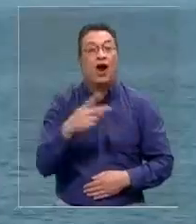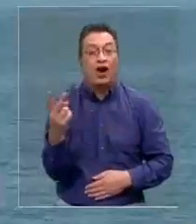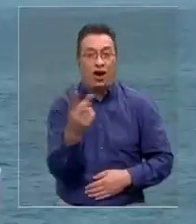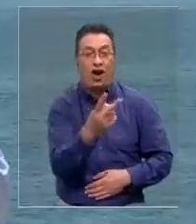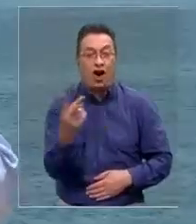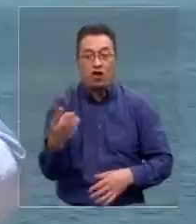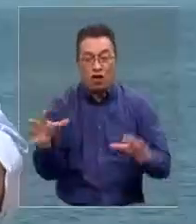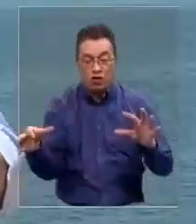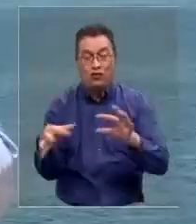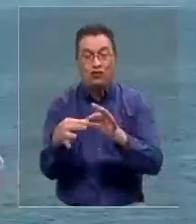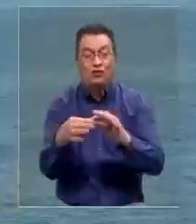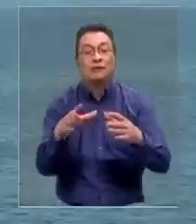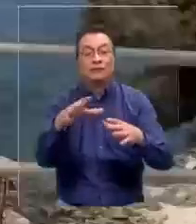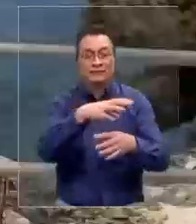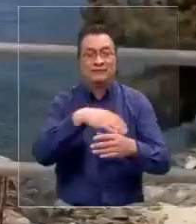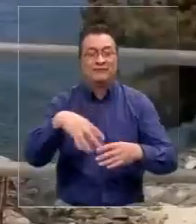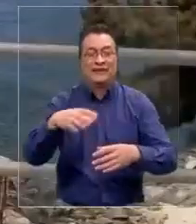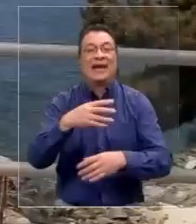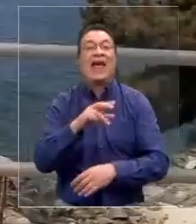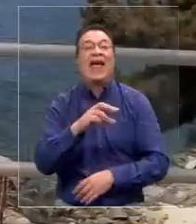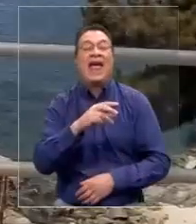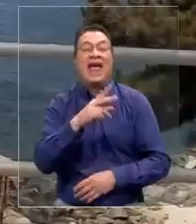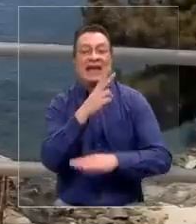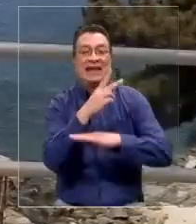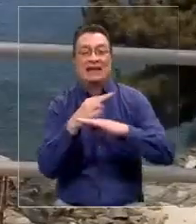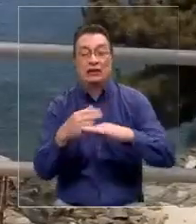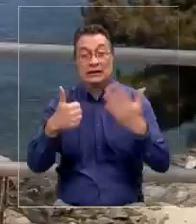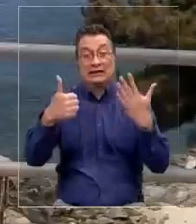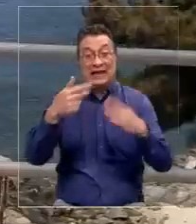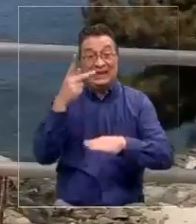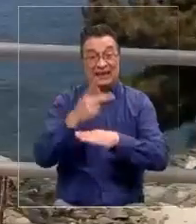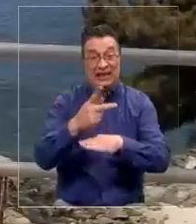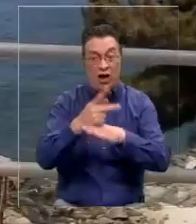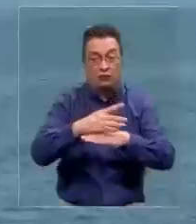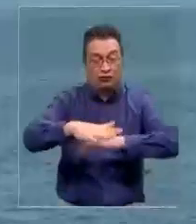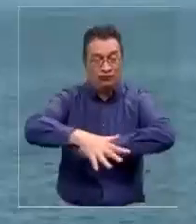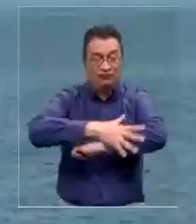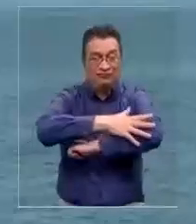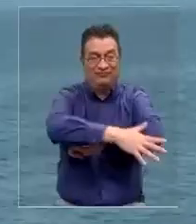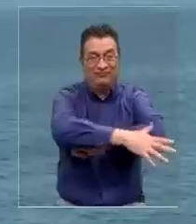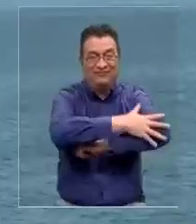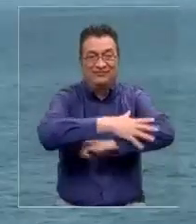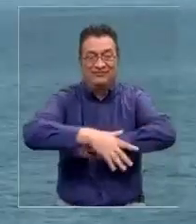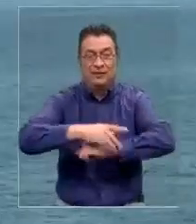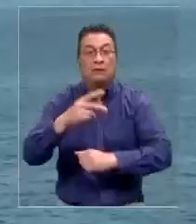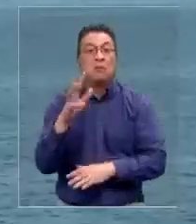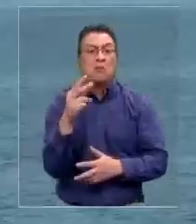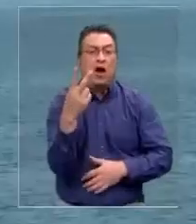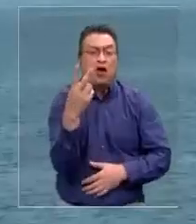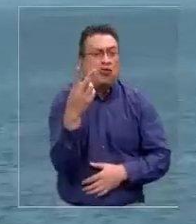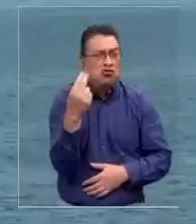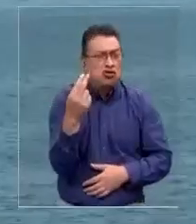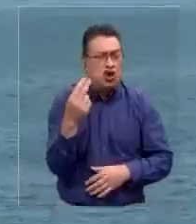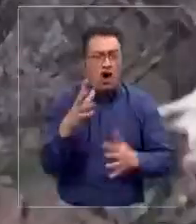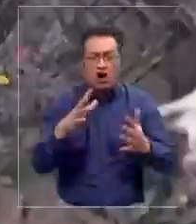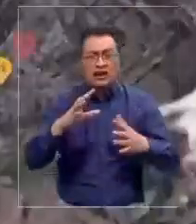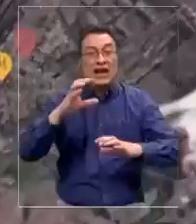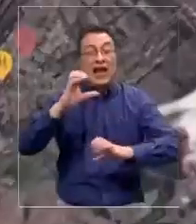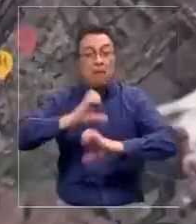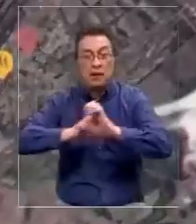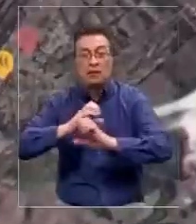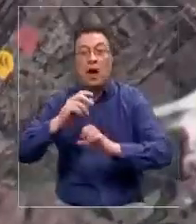territoriales están unidas por la Bahía de Quintero. 6 kilómetros de costa que albergan más de una docena de industrias privadas y